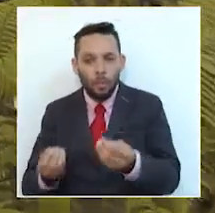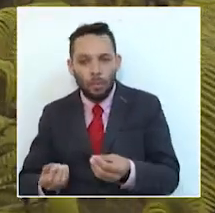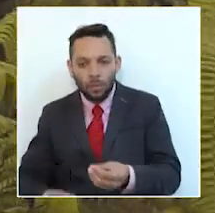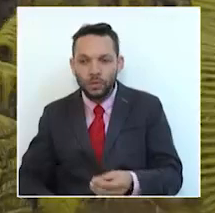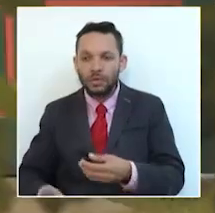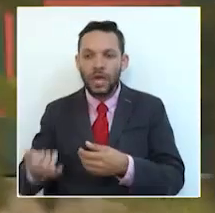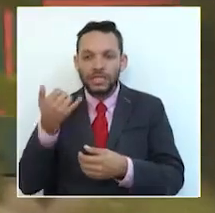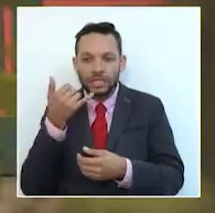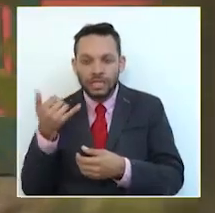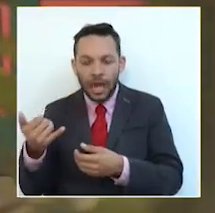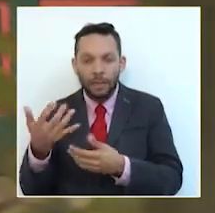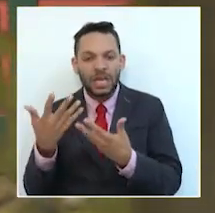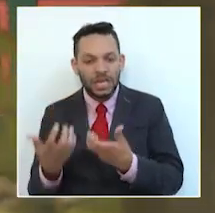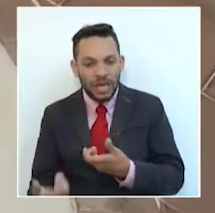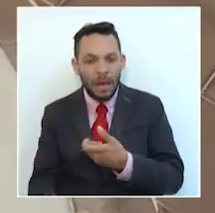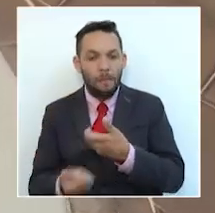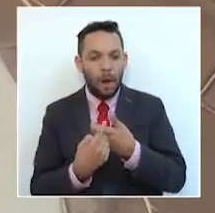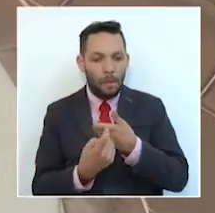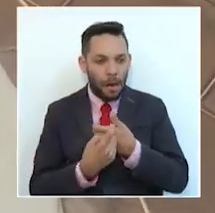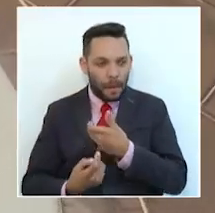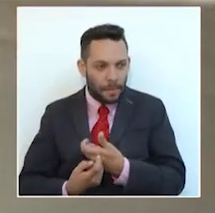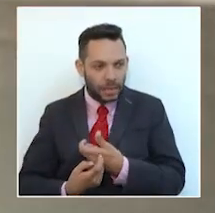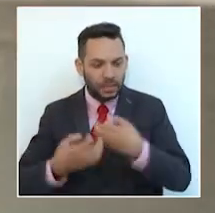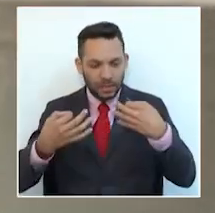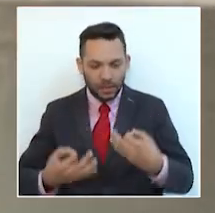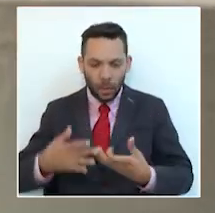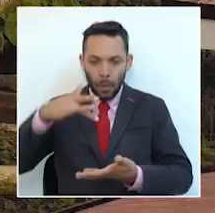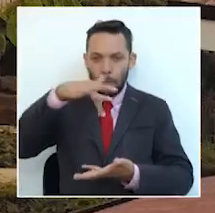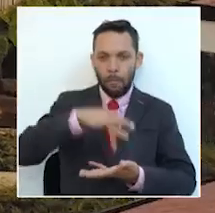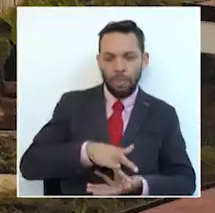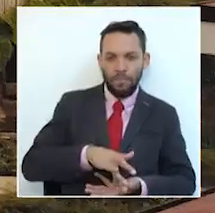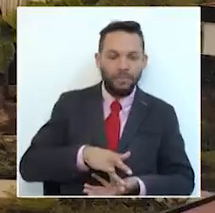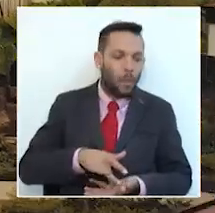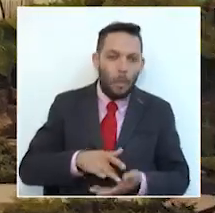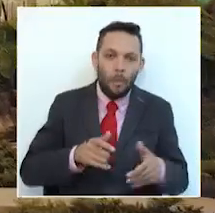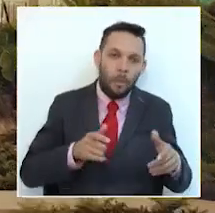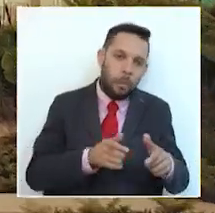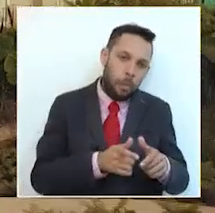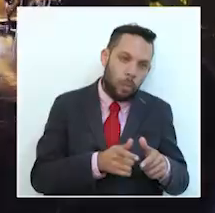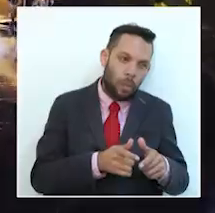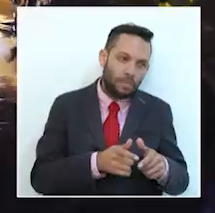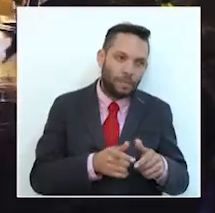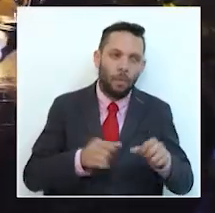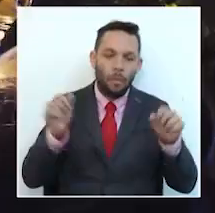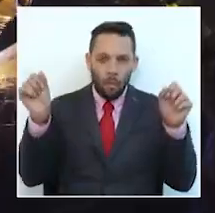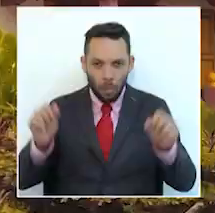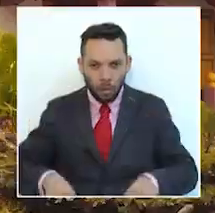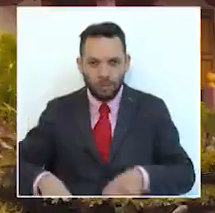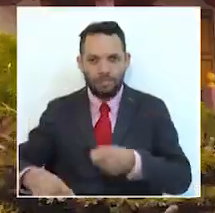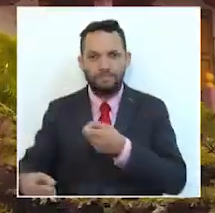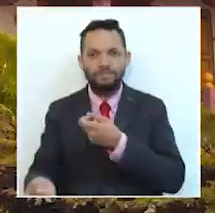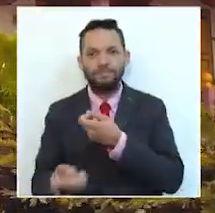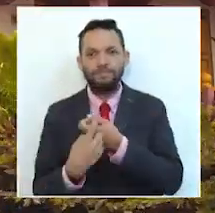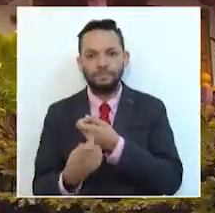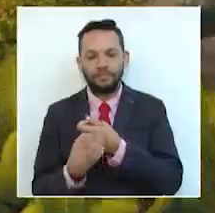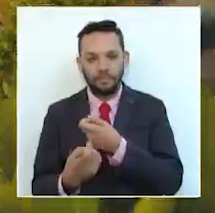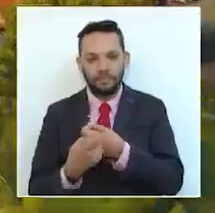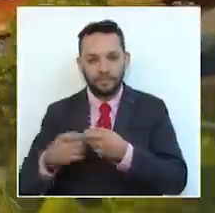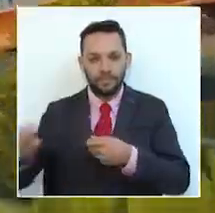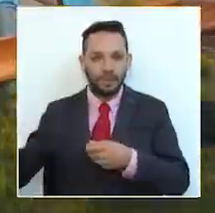los muchos los llamados y pocos los asistentes se llama el primer congreso